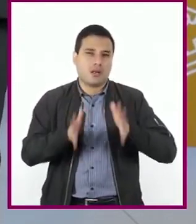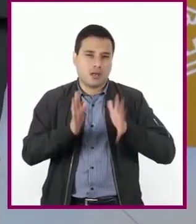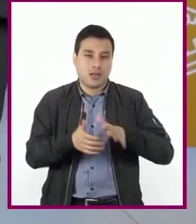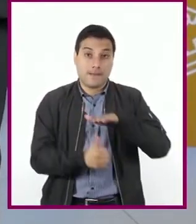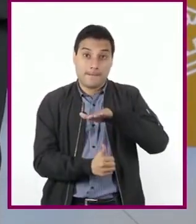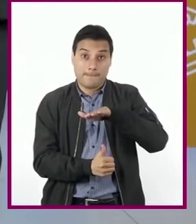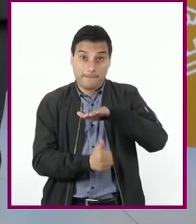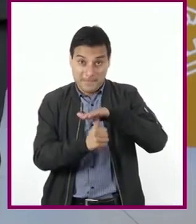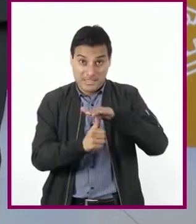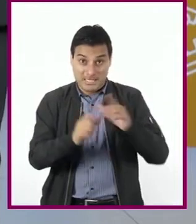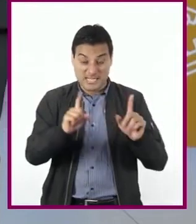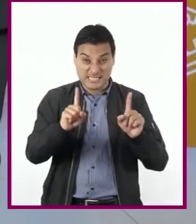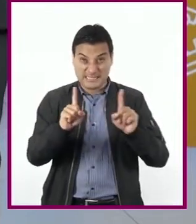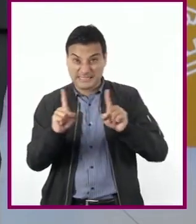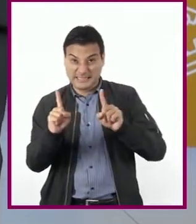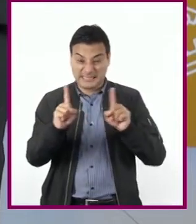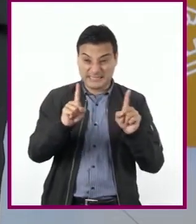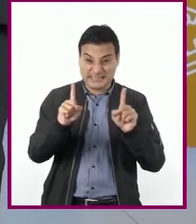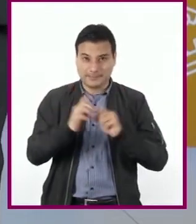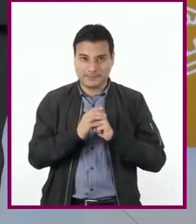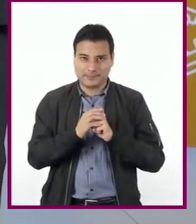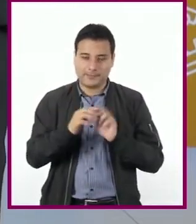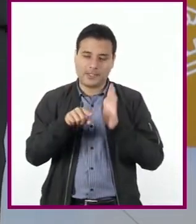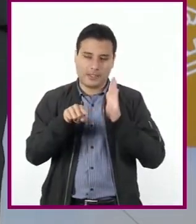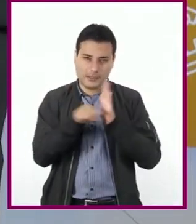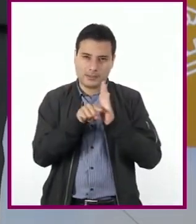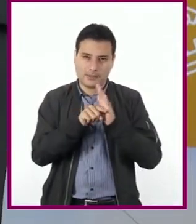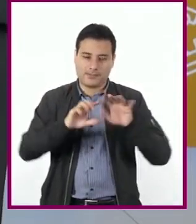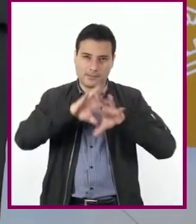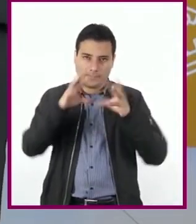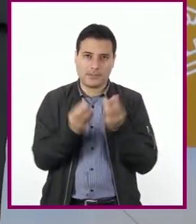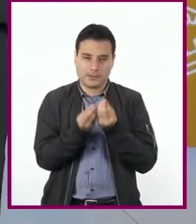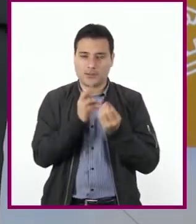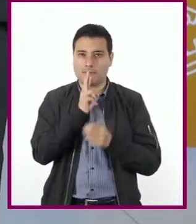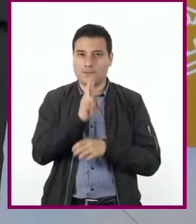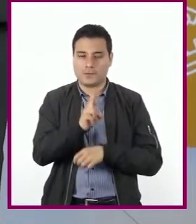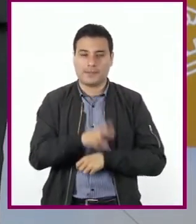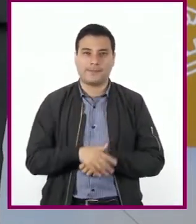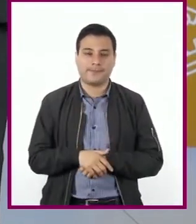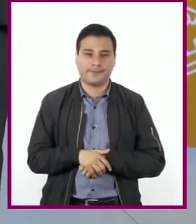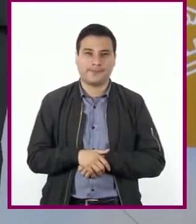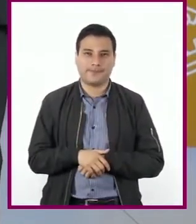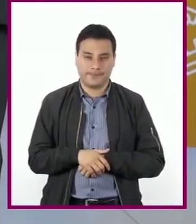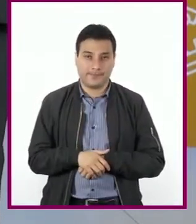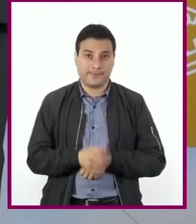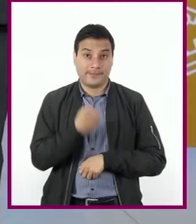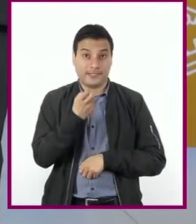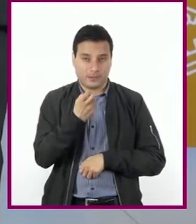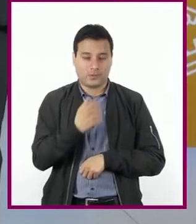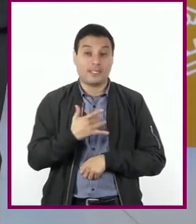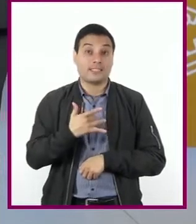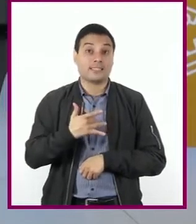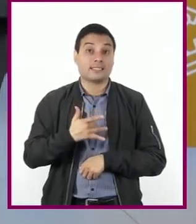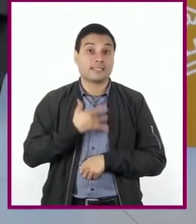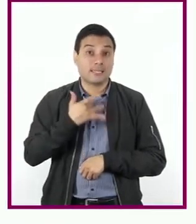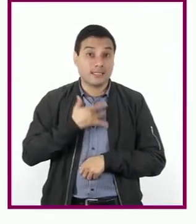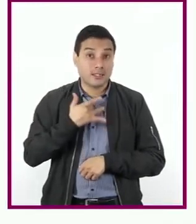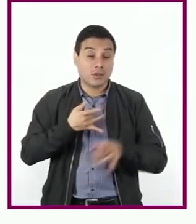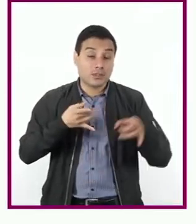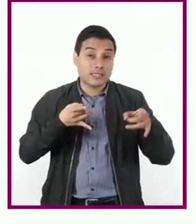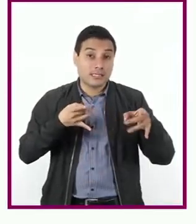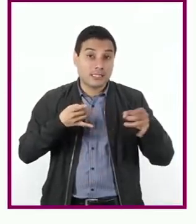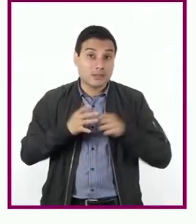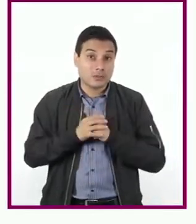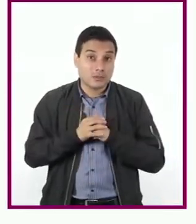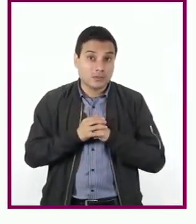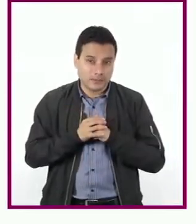en diferentes sentidos se resta y se obtiene una fuerza resultante hacia el sentido y dirección de la fuerza más